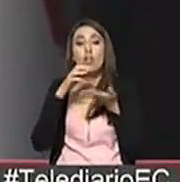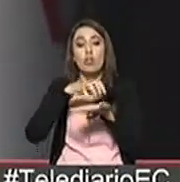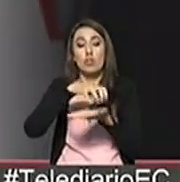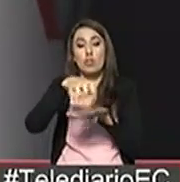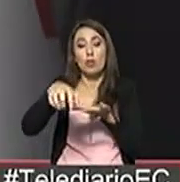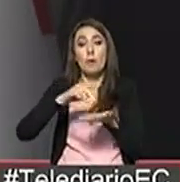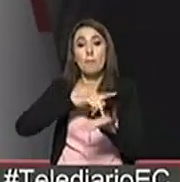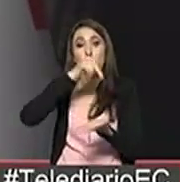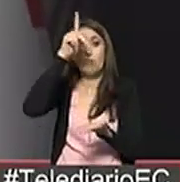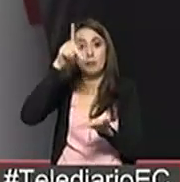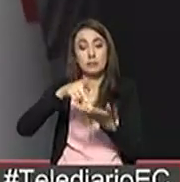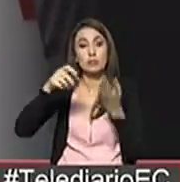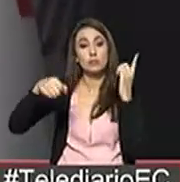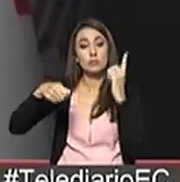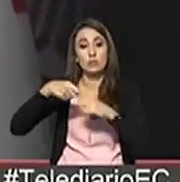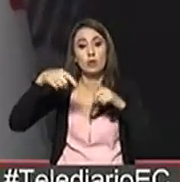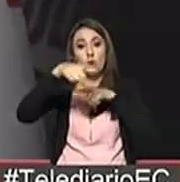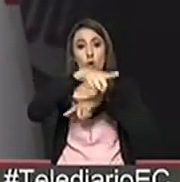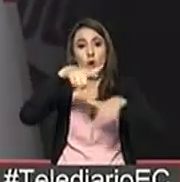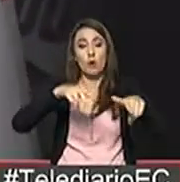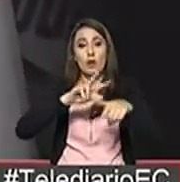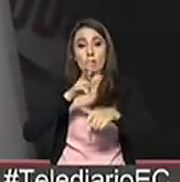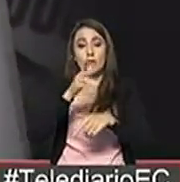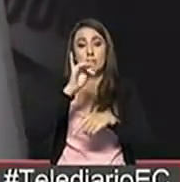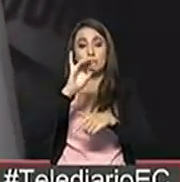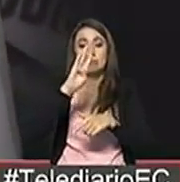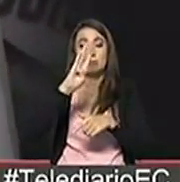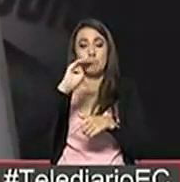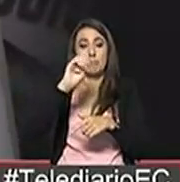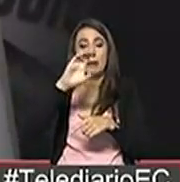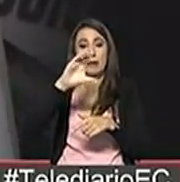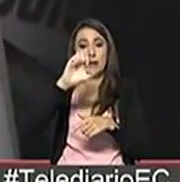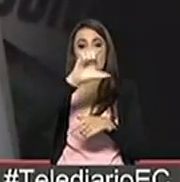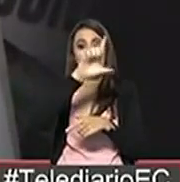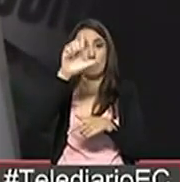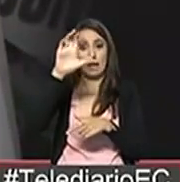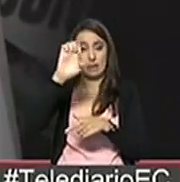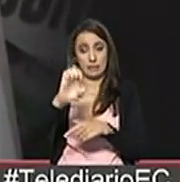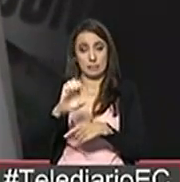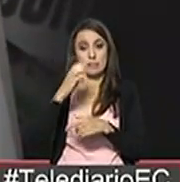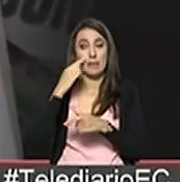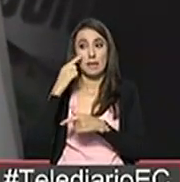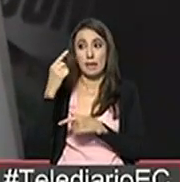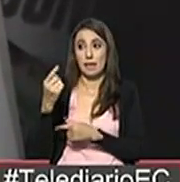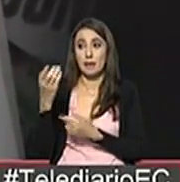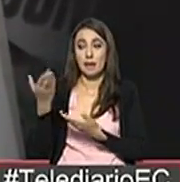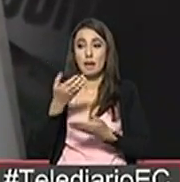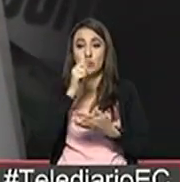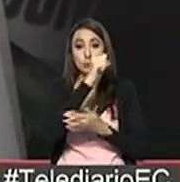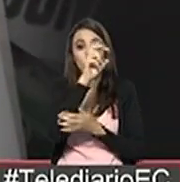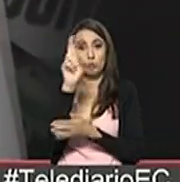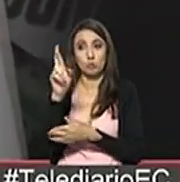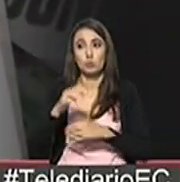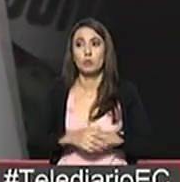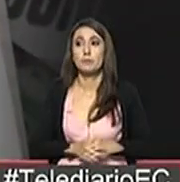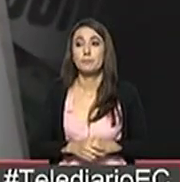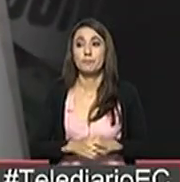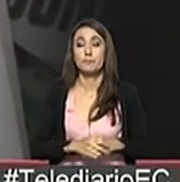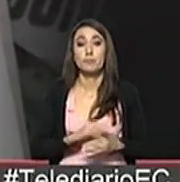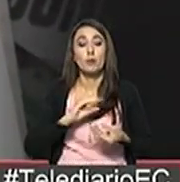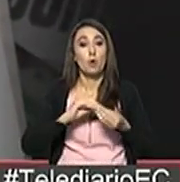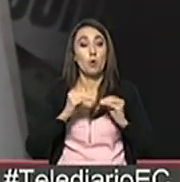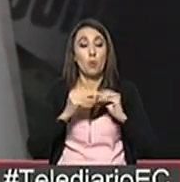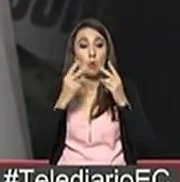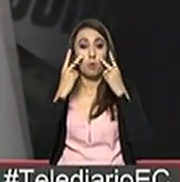Pichincha, en el cantón Quito, en el sector de Chimba Calle, en la calle Alves, S732 y Miguel Cárdenas.